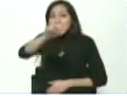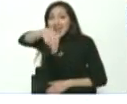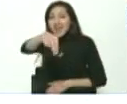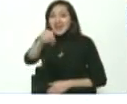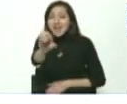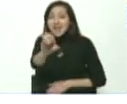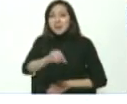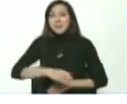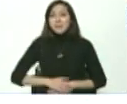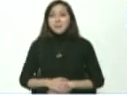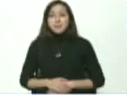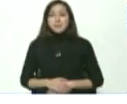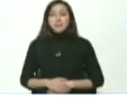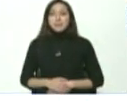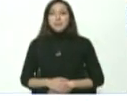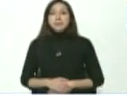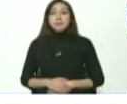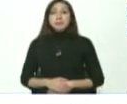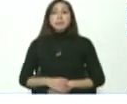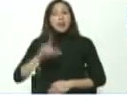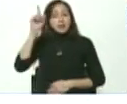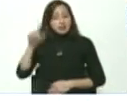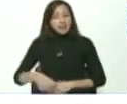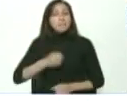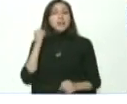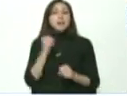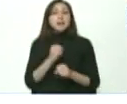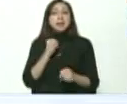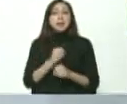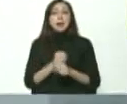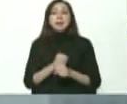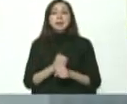Electoral esté trabajando